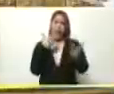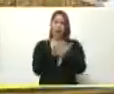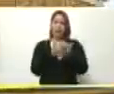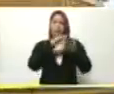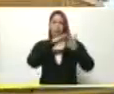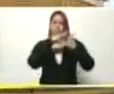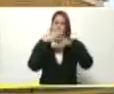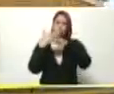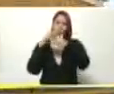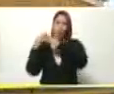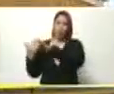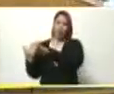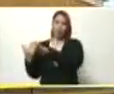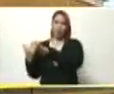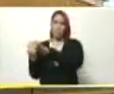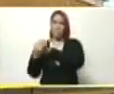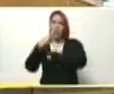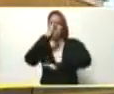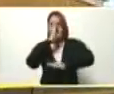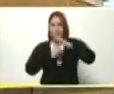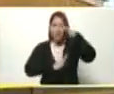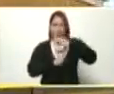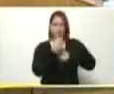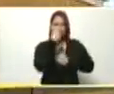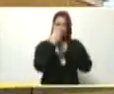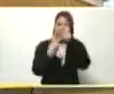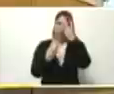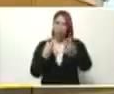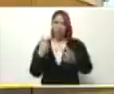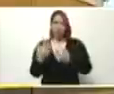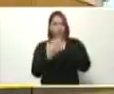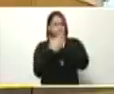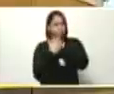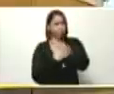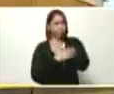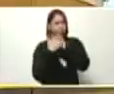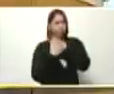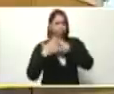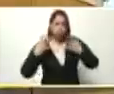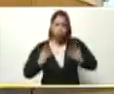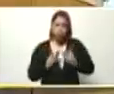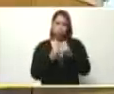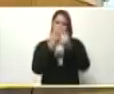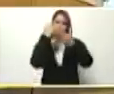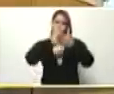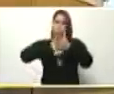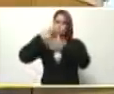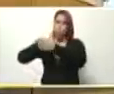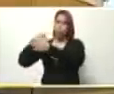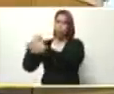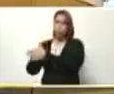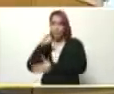más humildes, a darle un abrazo, a acompañarlos en sus luchas,